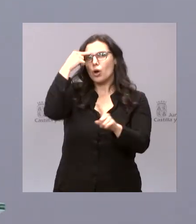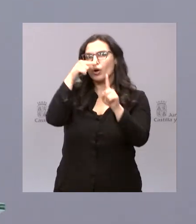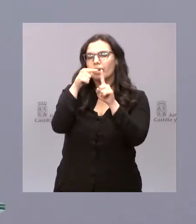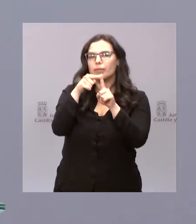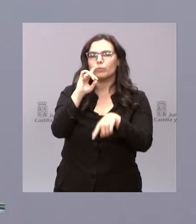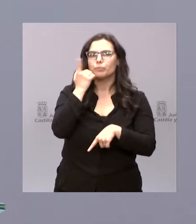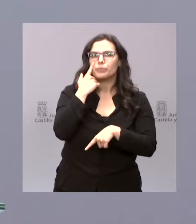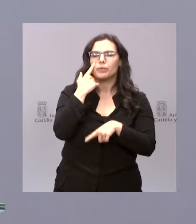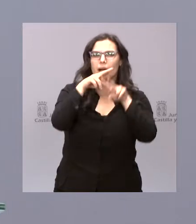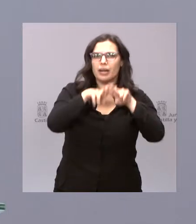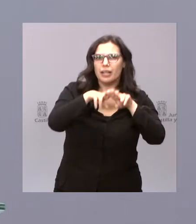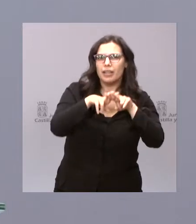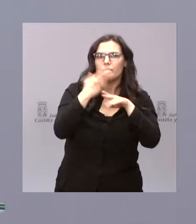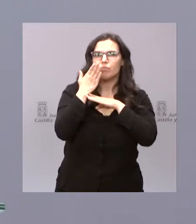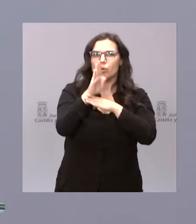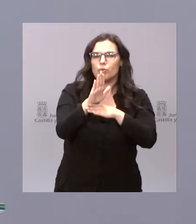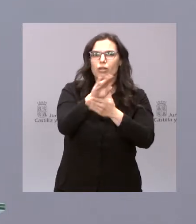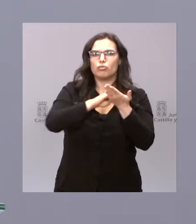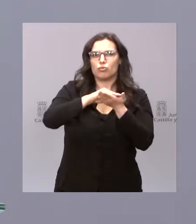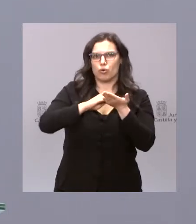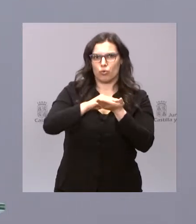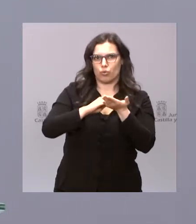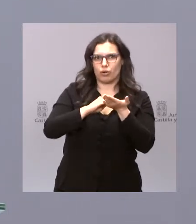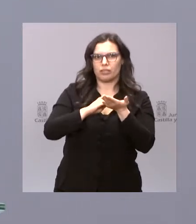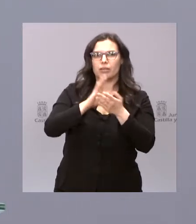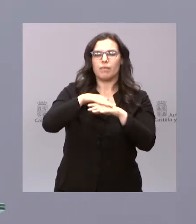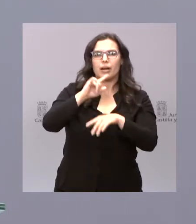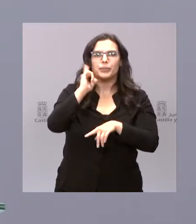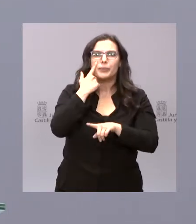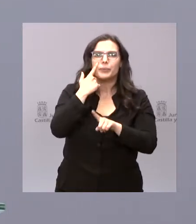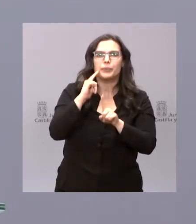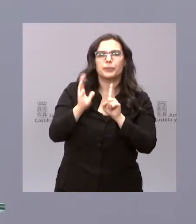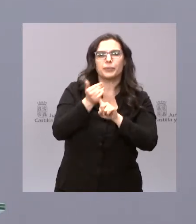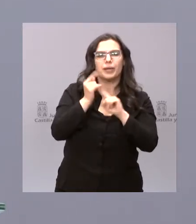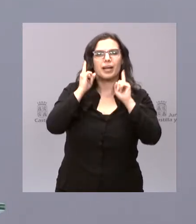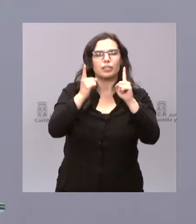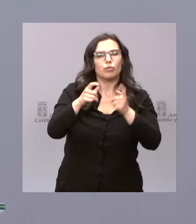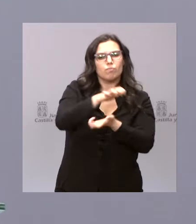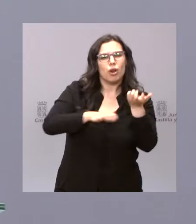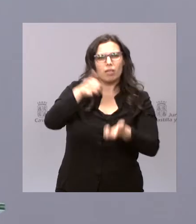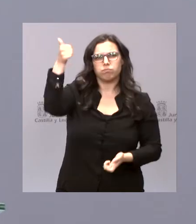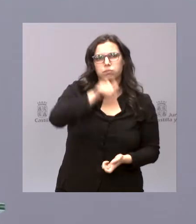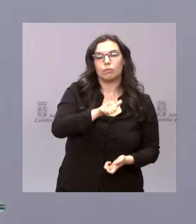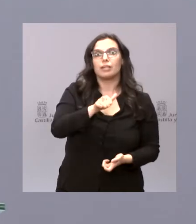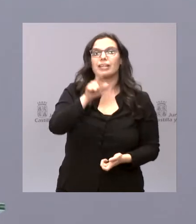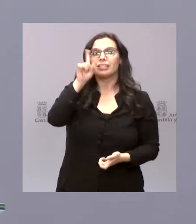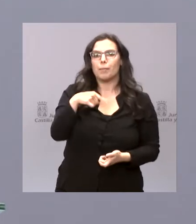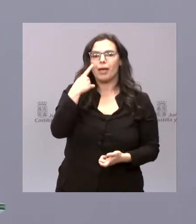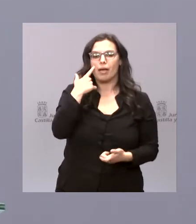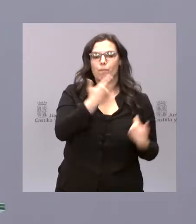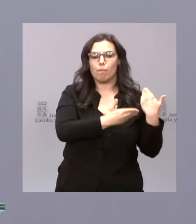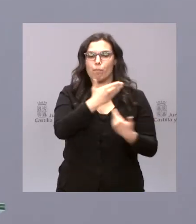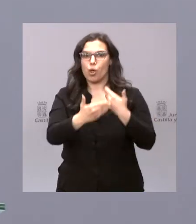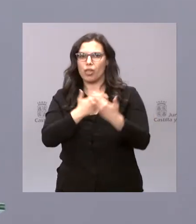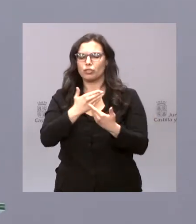identificar, analizar y proponer soluciones para la detección temprana de casos de violencia de género, así como analizar los procesos y las pautas